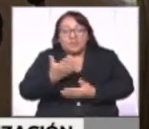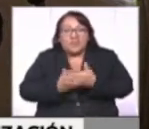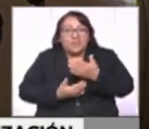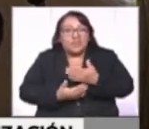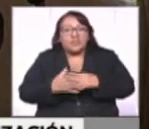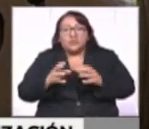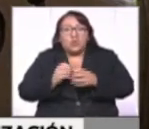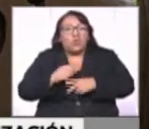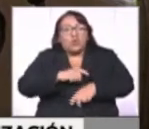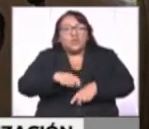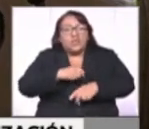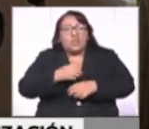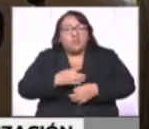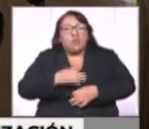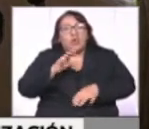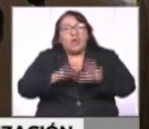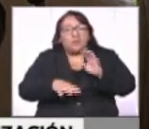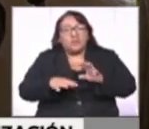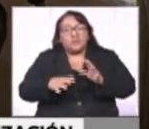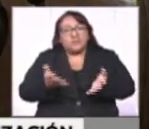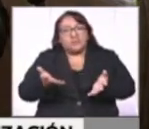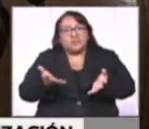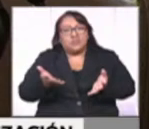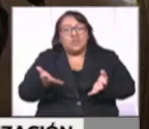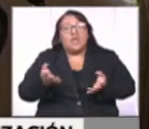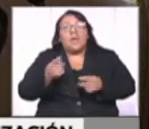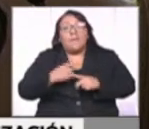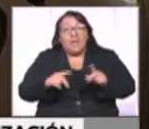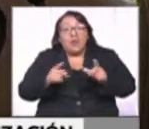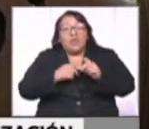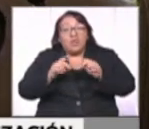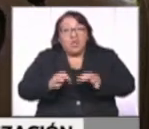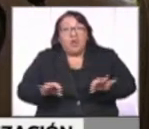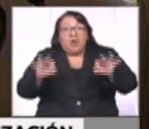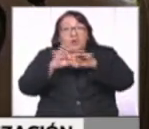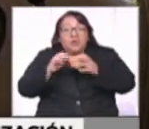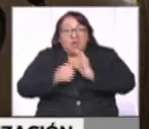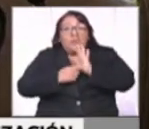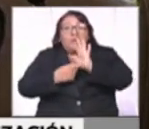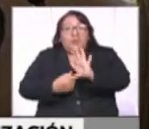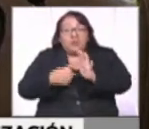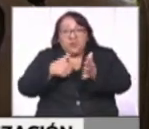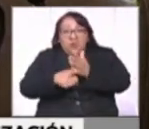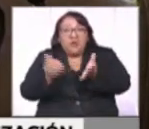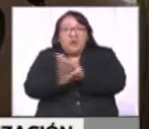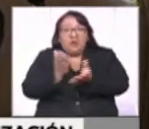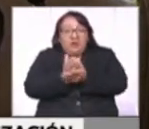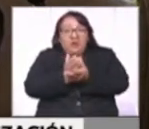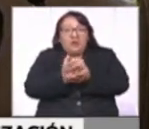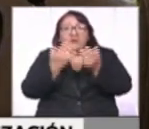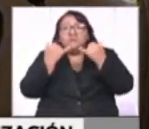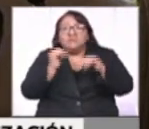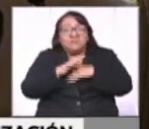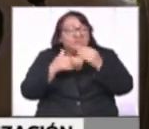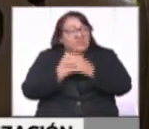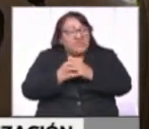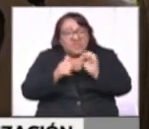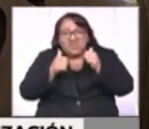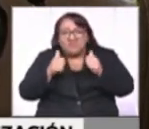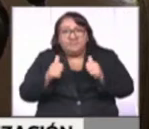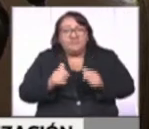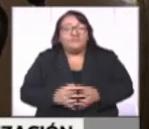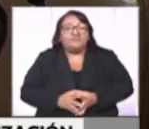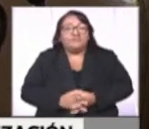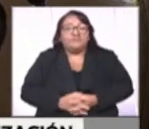procedimientos generándose mayores oportunidades para presentar solicitudes e informes orales ante los